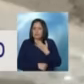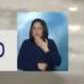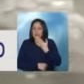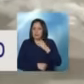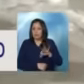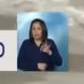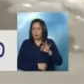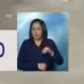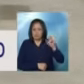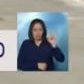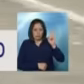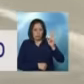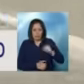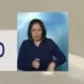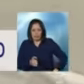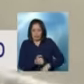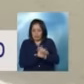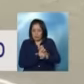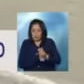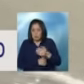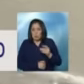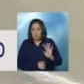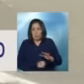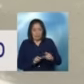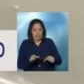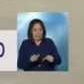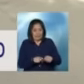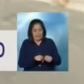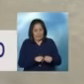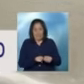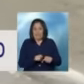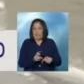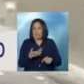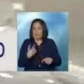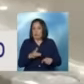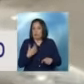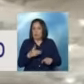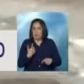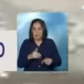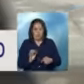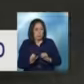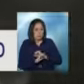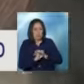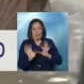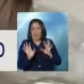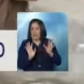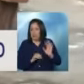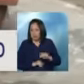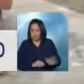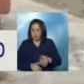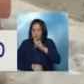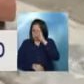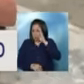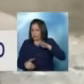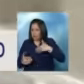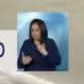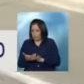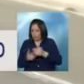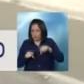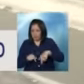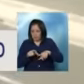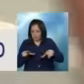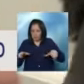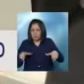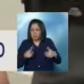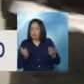que lo pateó, pero felizmente esta granada cuenta con el seguro. Si no, se hubiese imaginado, hubiese explotado. La policía ya llegó a este